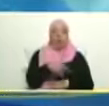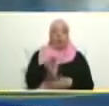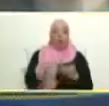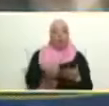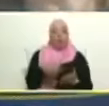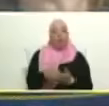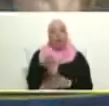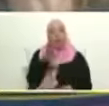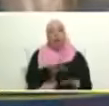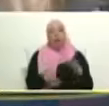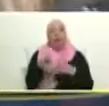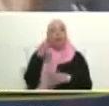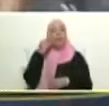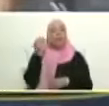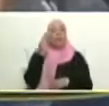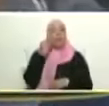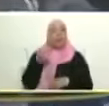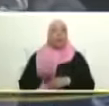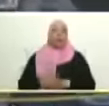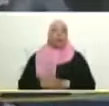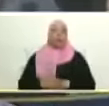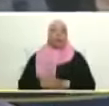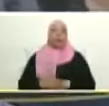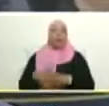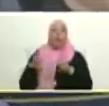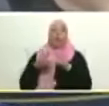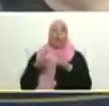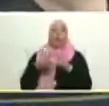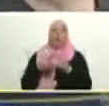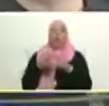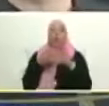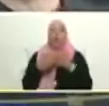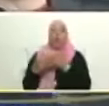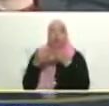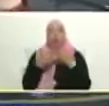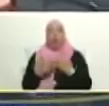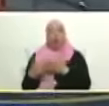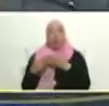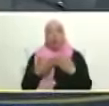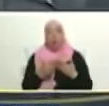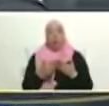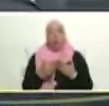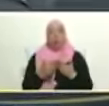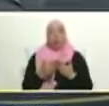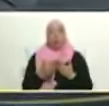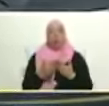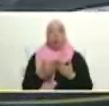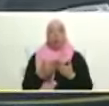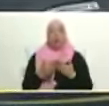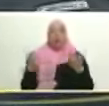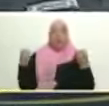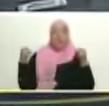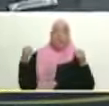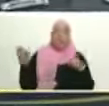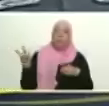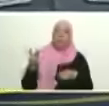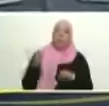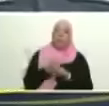Nacional Experimental. Su conocimiento, su estudio, su manejo y su puesta en práctica debe